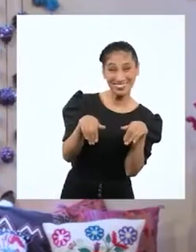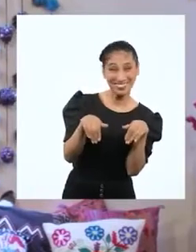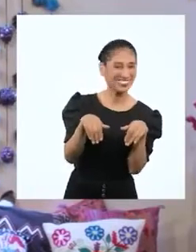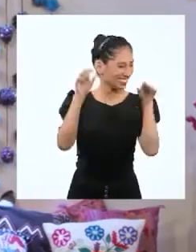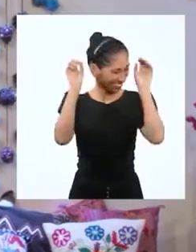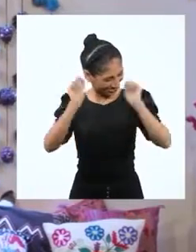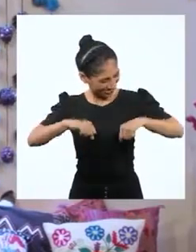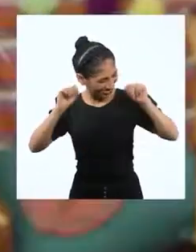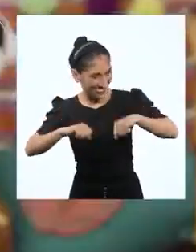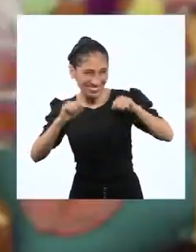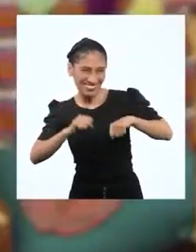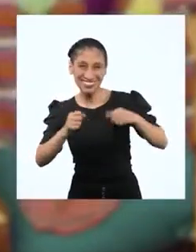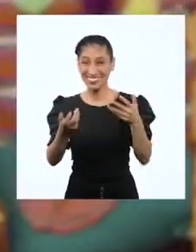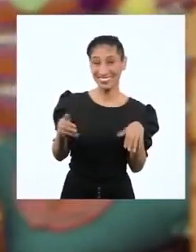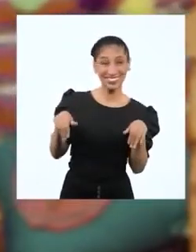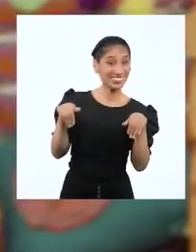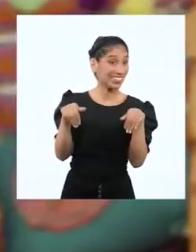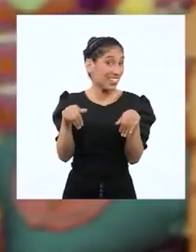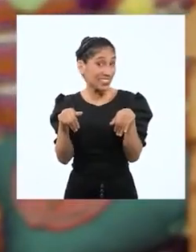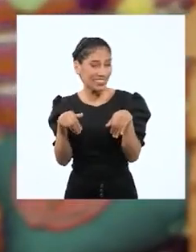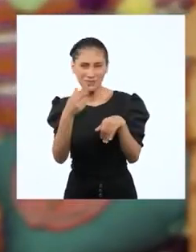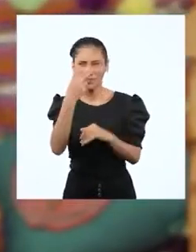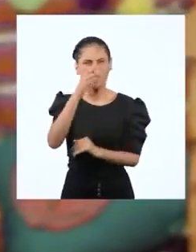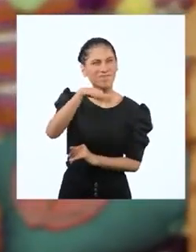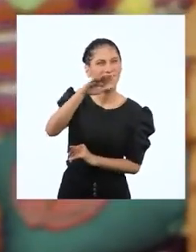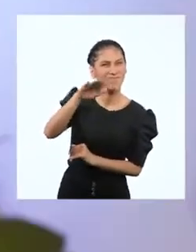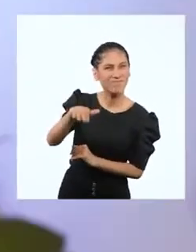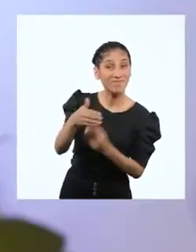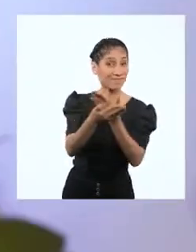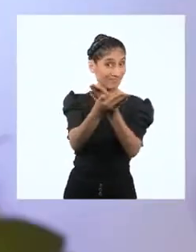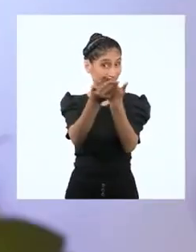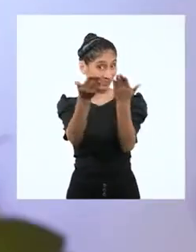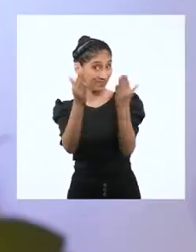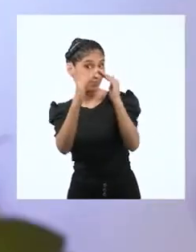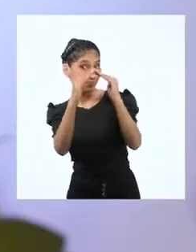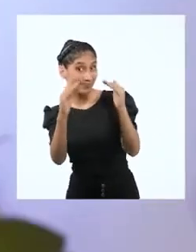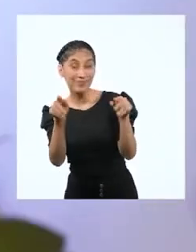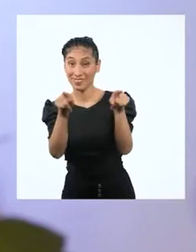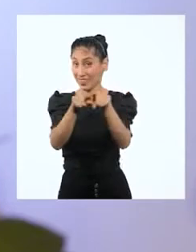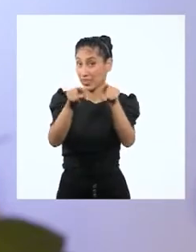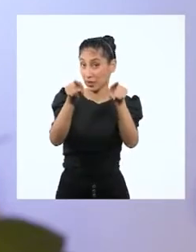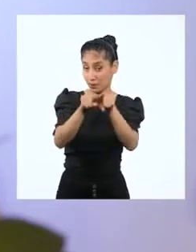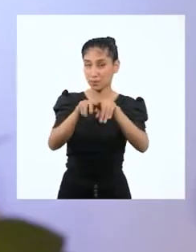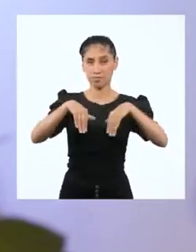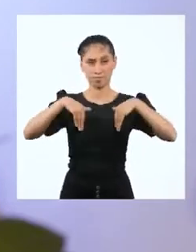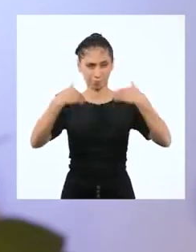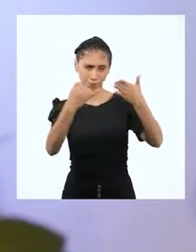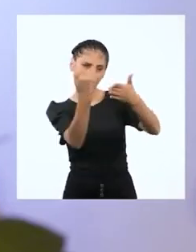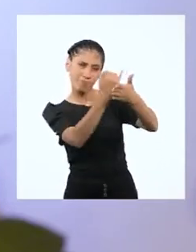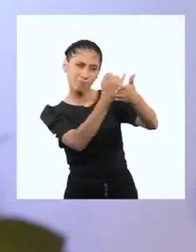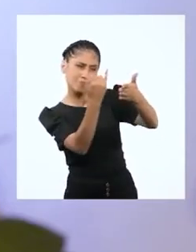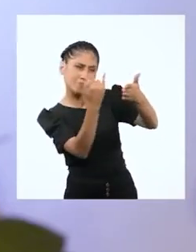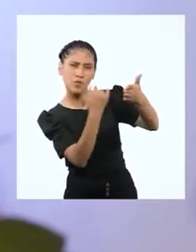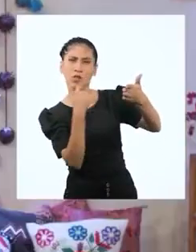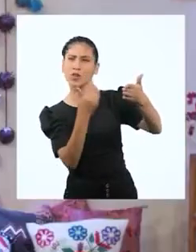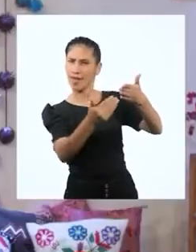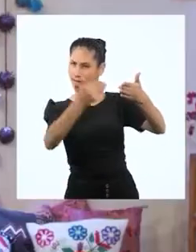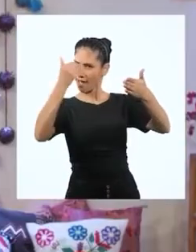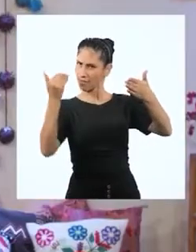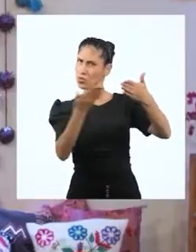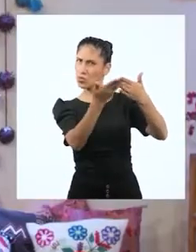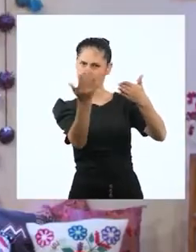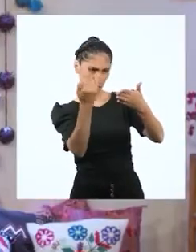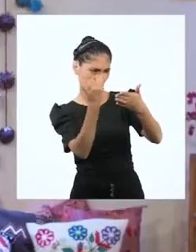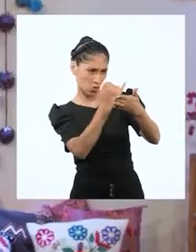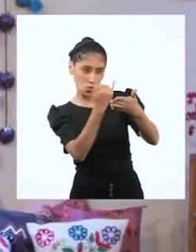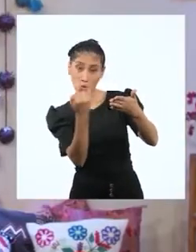¡Sí! Niñas y niños, ustedes ustedes en casa también pueden hacer un dibujo sobre